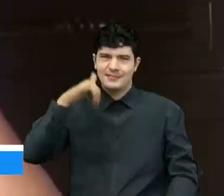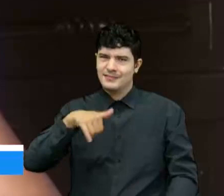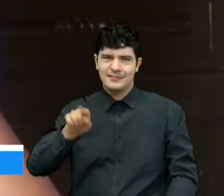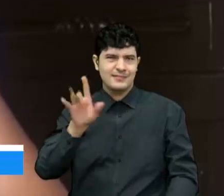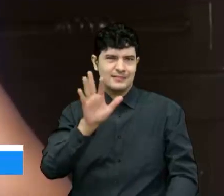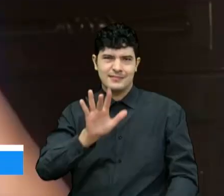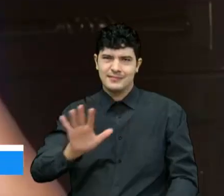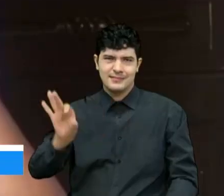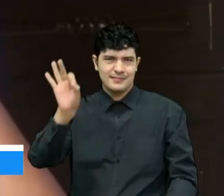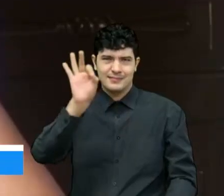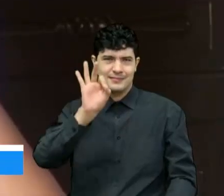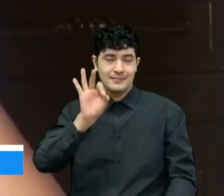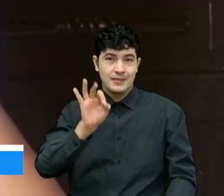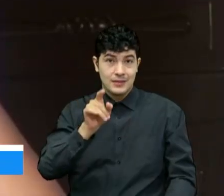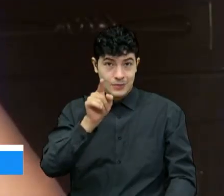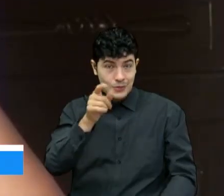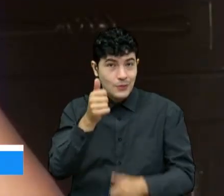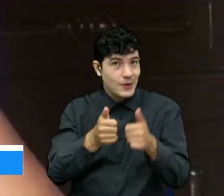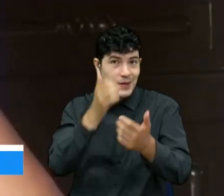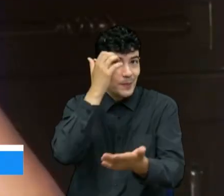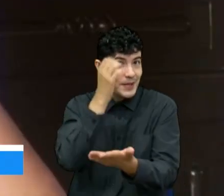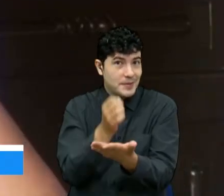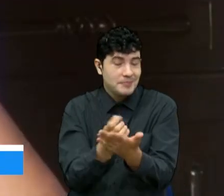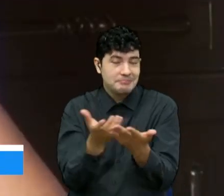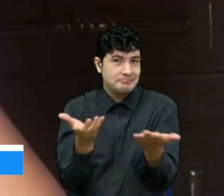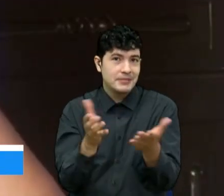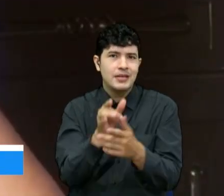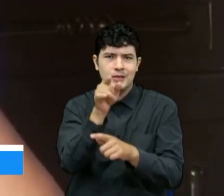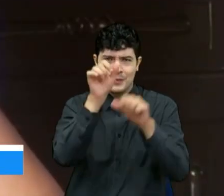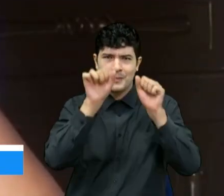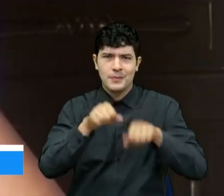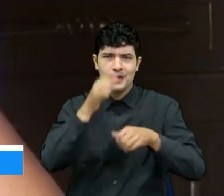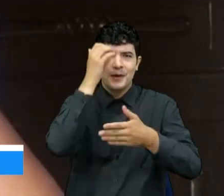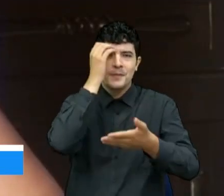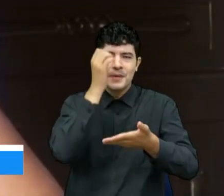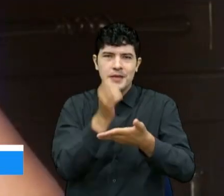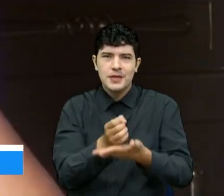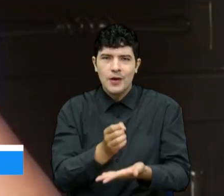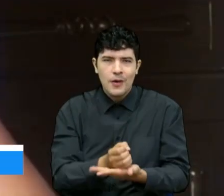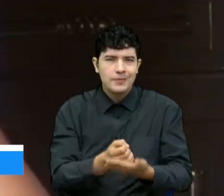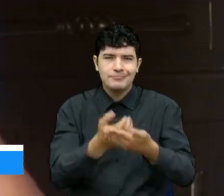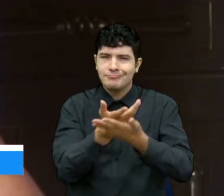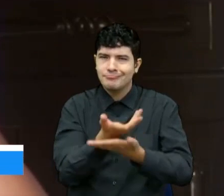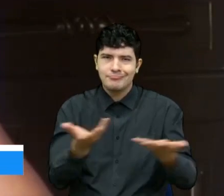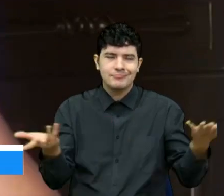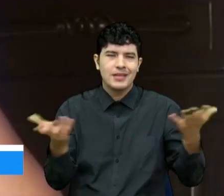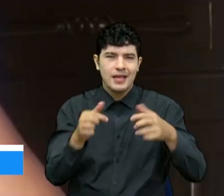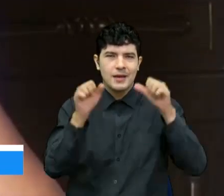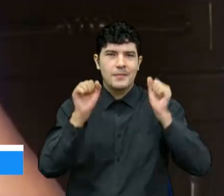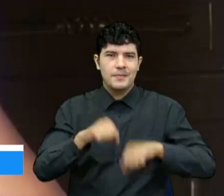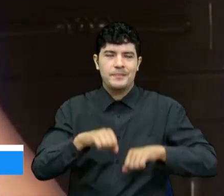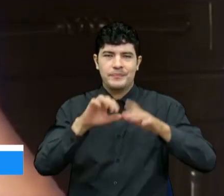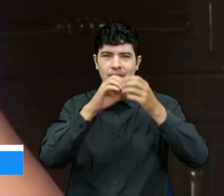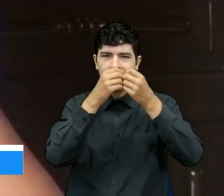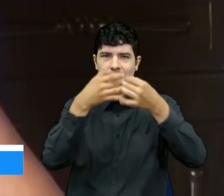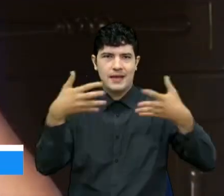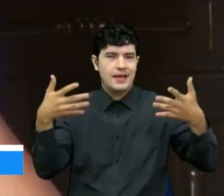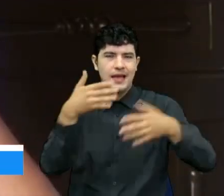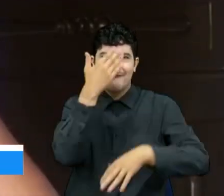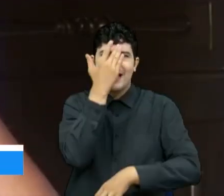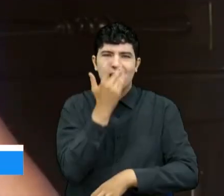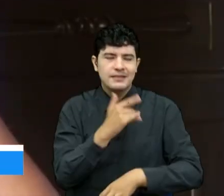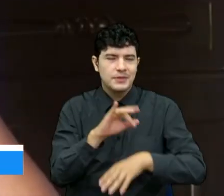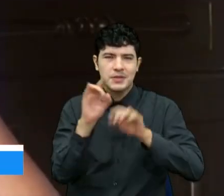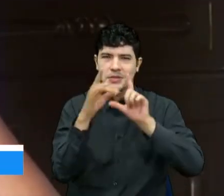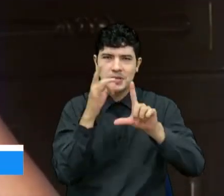¿Y ustedes qué opinan al respecto? Recuerden que pueden dejar sus comentarios a través de nuestras plataformas digitales. En